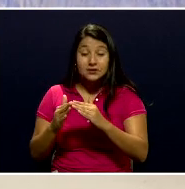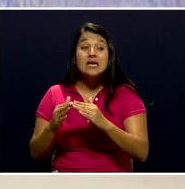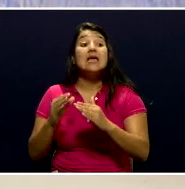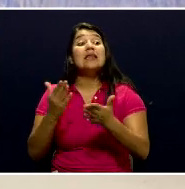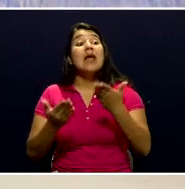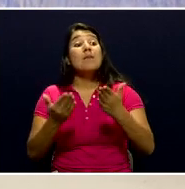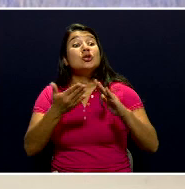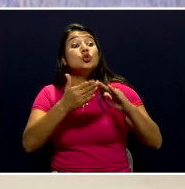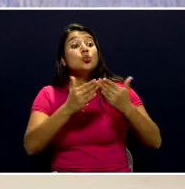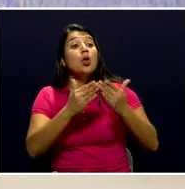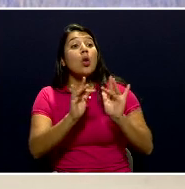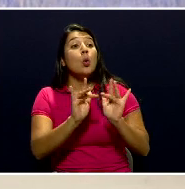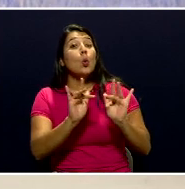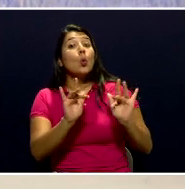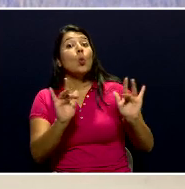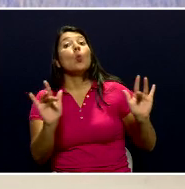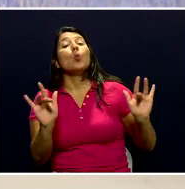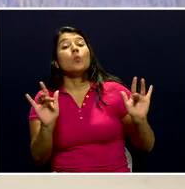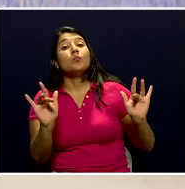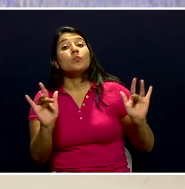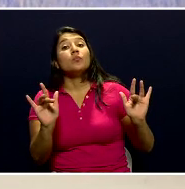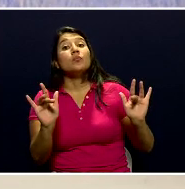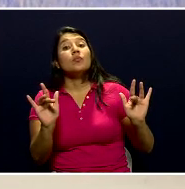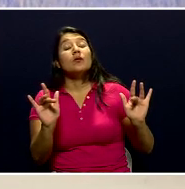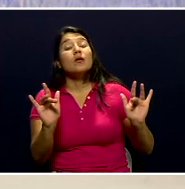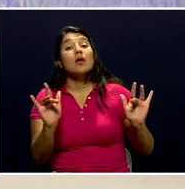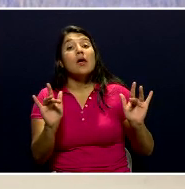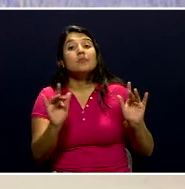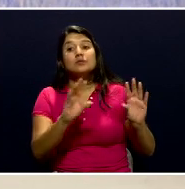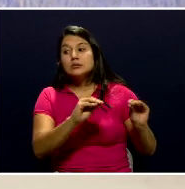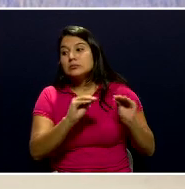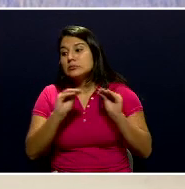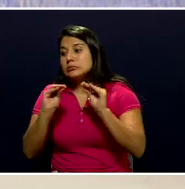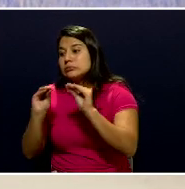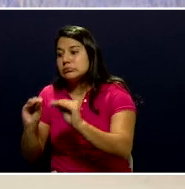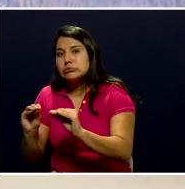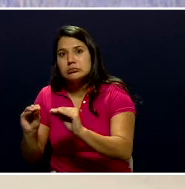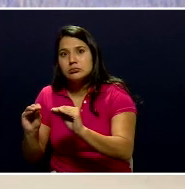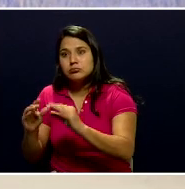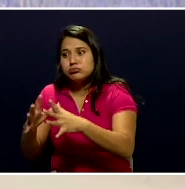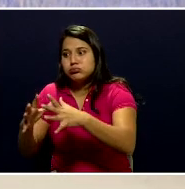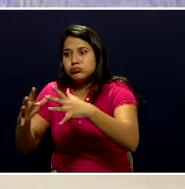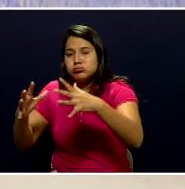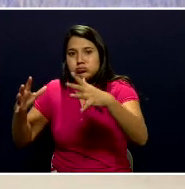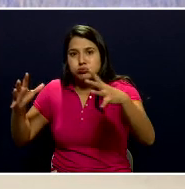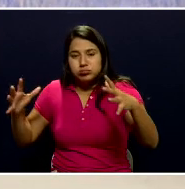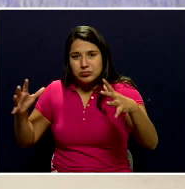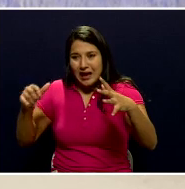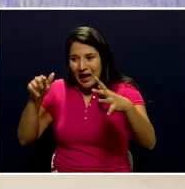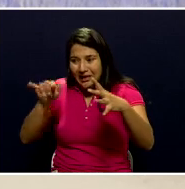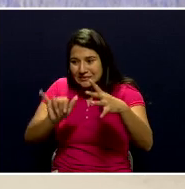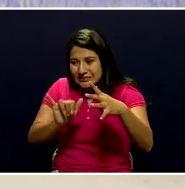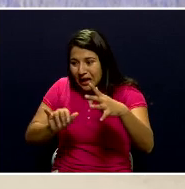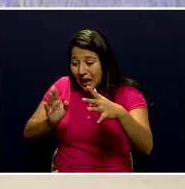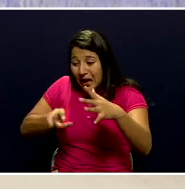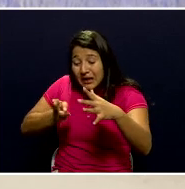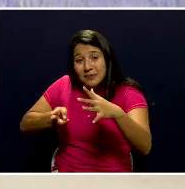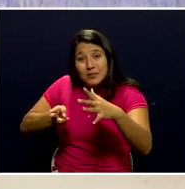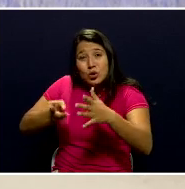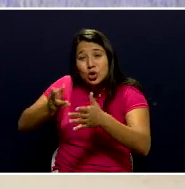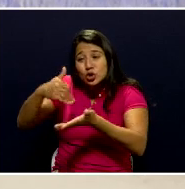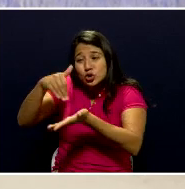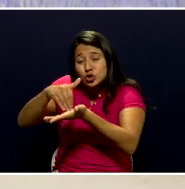abandonado por esta expansión urbana con un modelo autocéntrico en donde